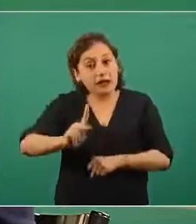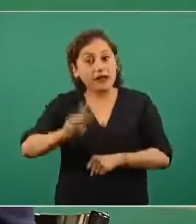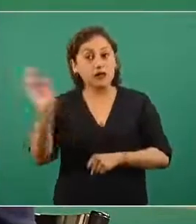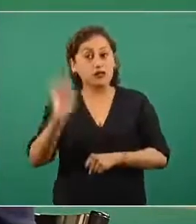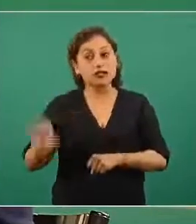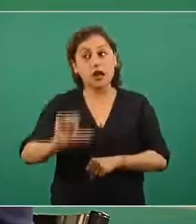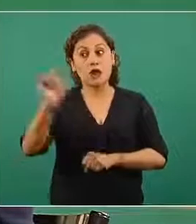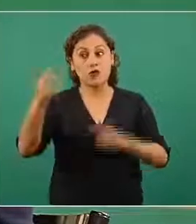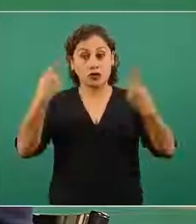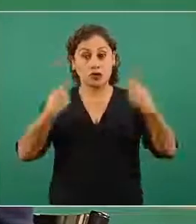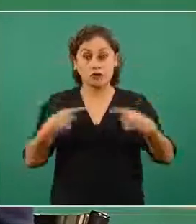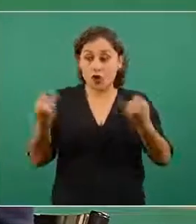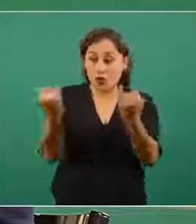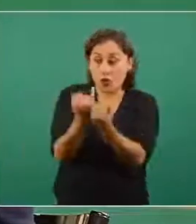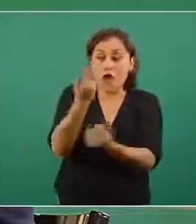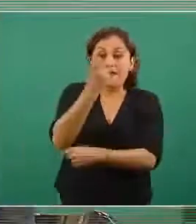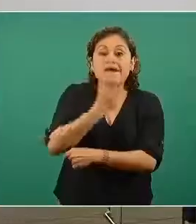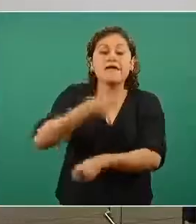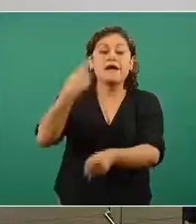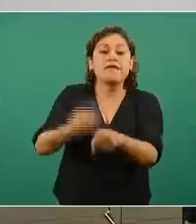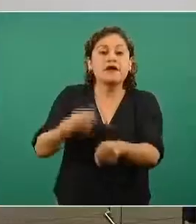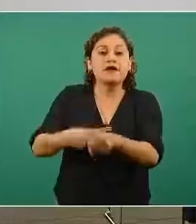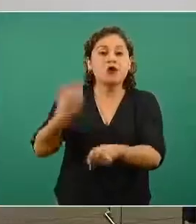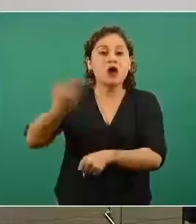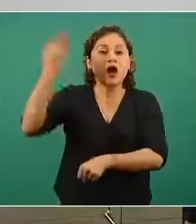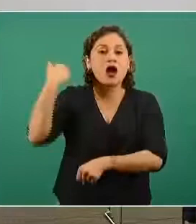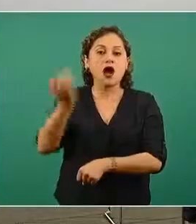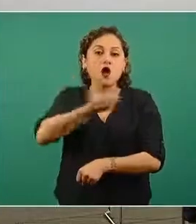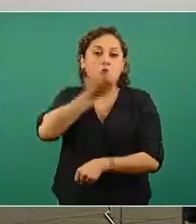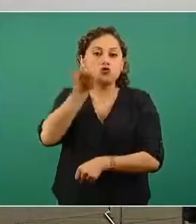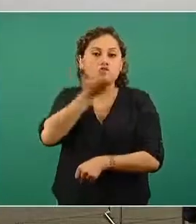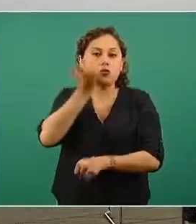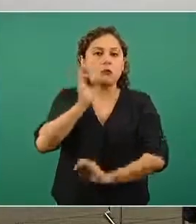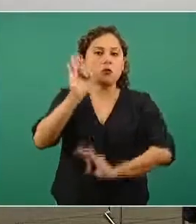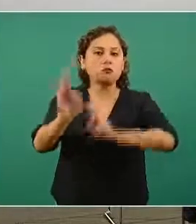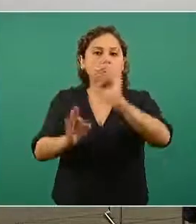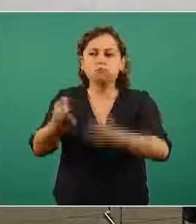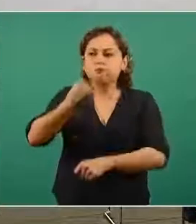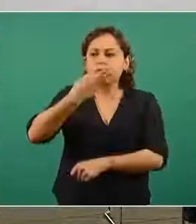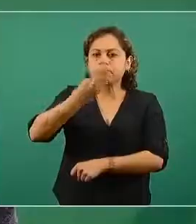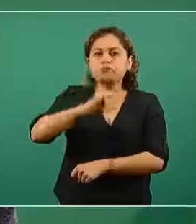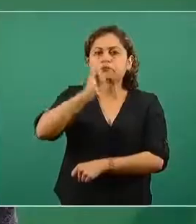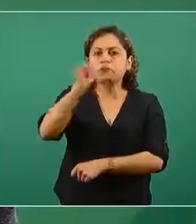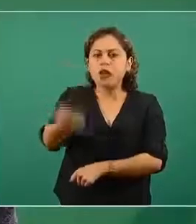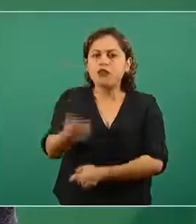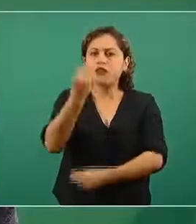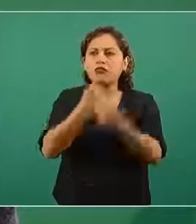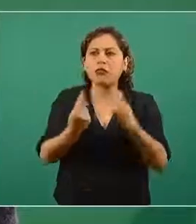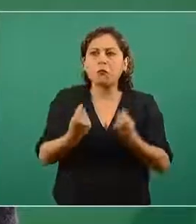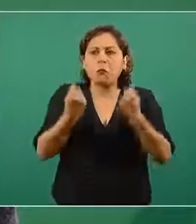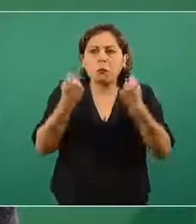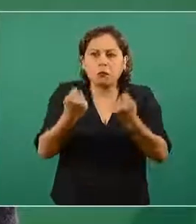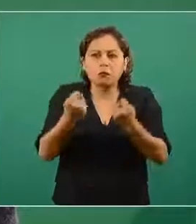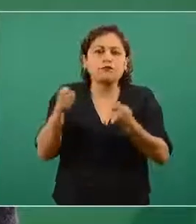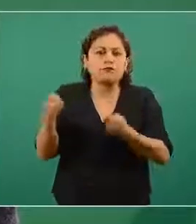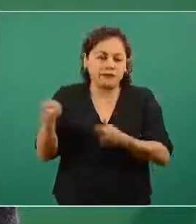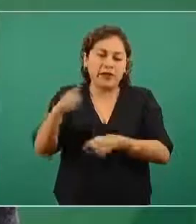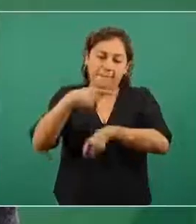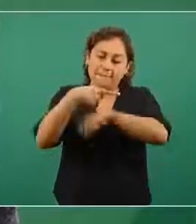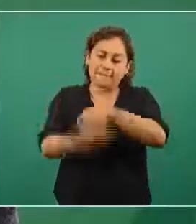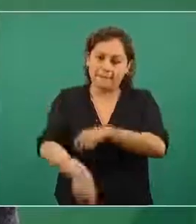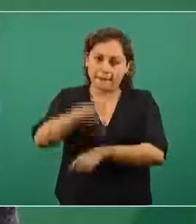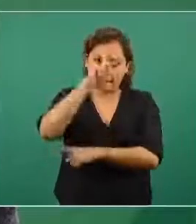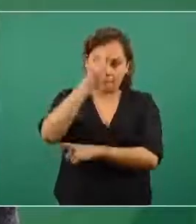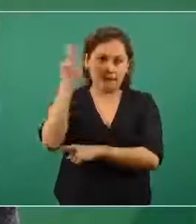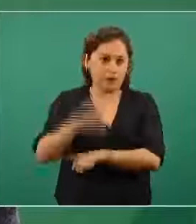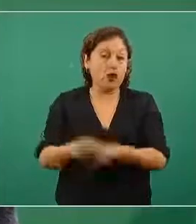esta situación, entonces el riesgo de complicaciones se incrementa. Y lo mismo sucedería para la hipertensión o alguna otra enfermedad cardíaca, que en